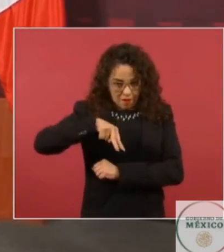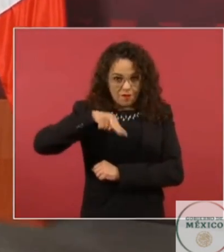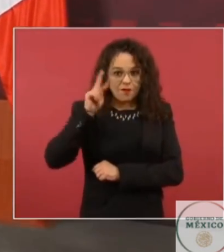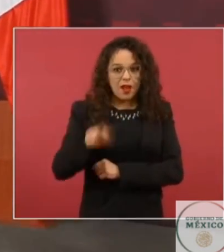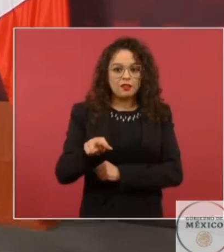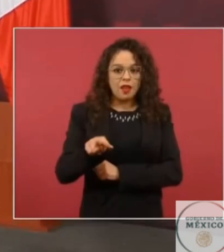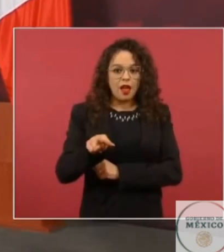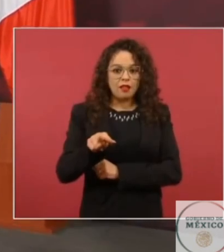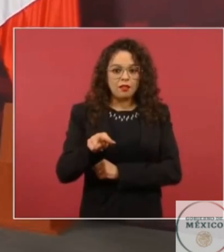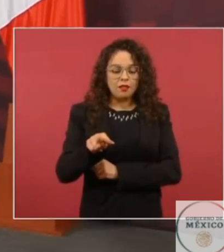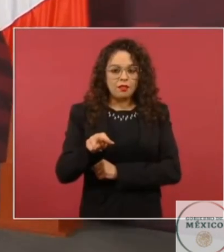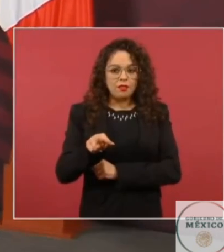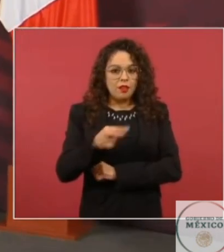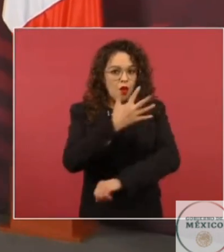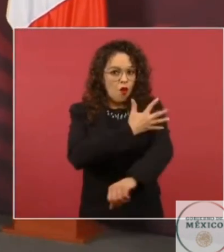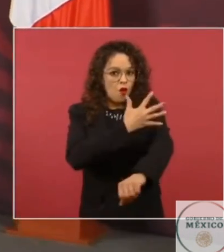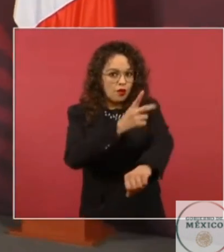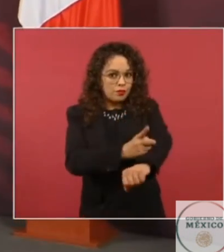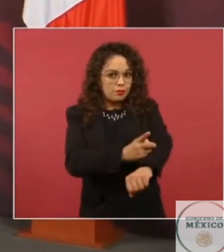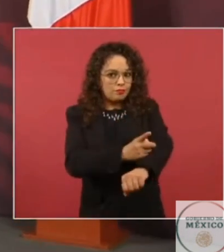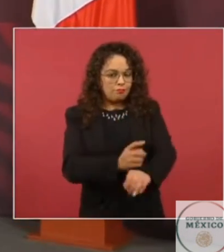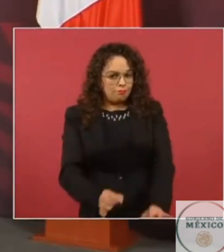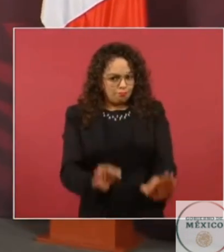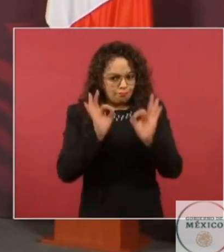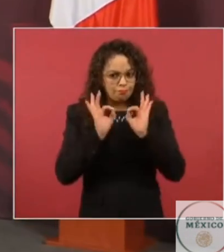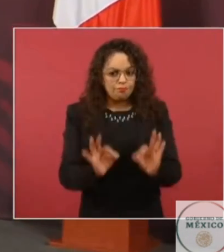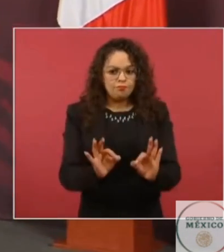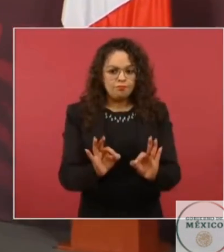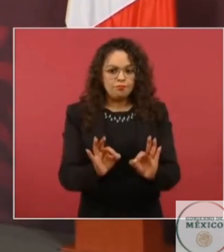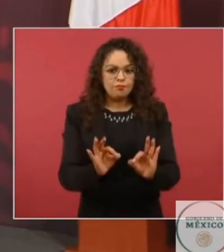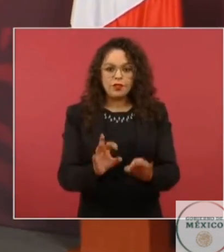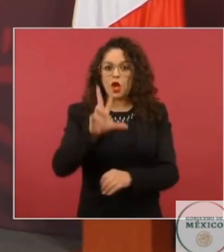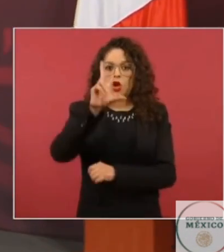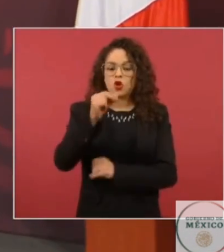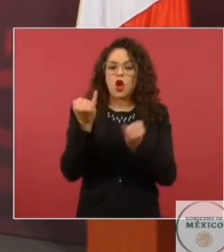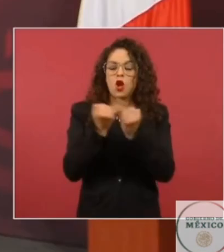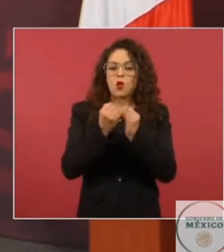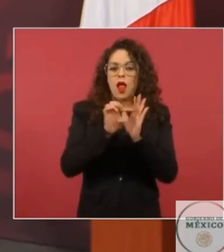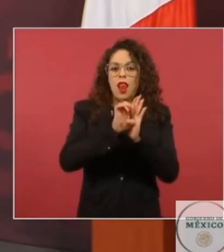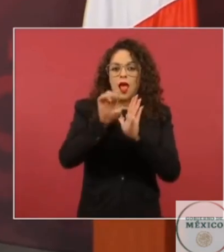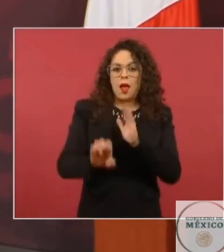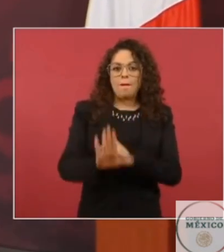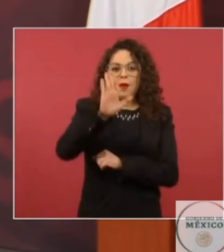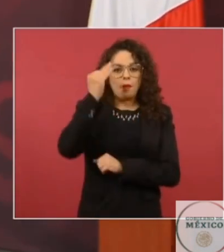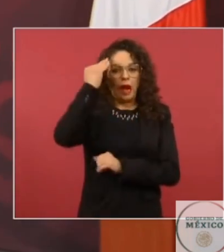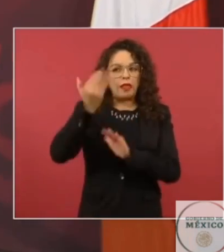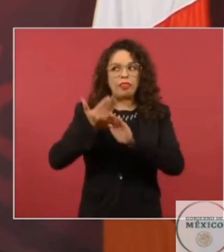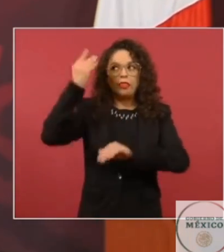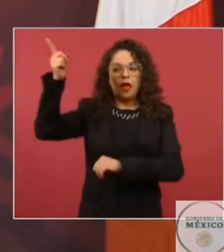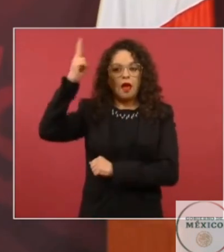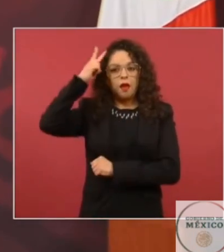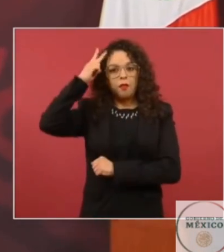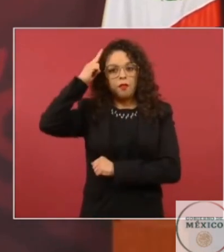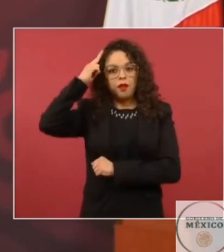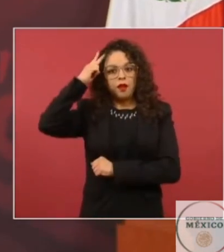temas, entre los cuales toca el secuestro de 4 ciudadanos de Estados Unidos que fueron secuestrados por el